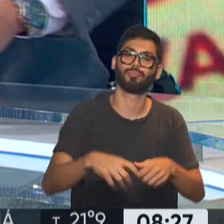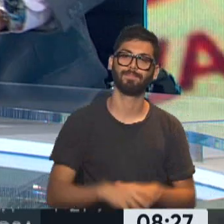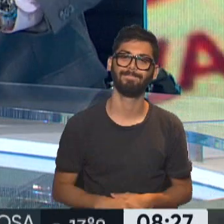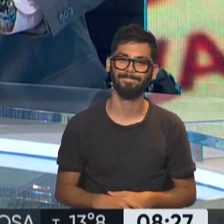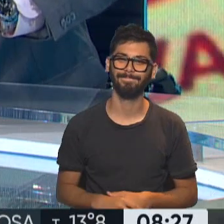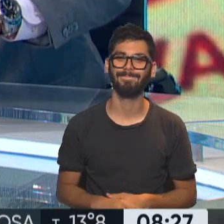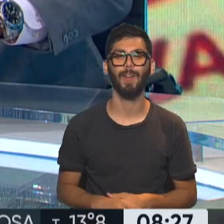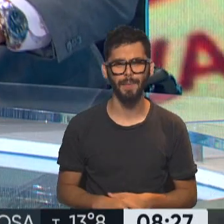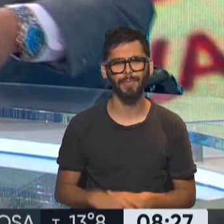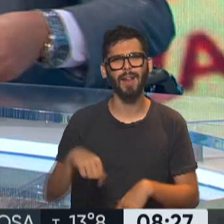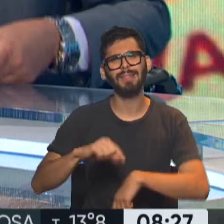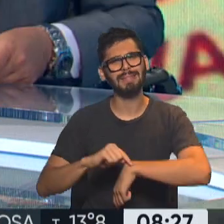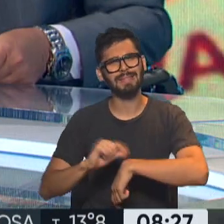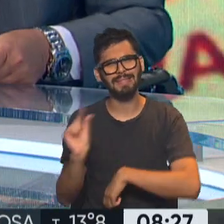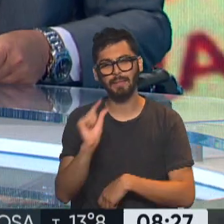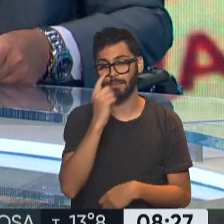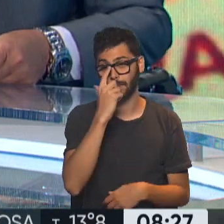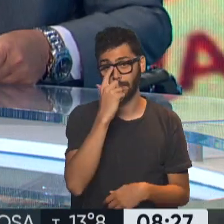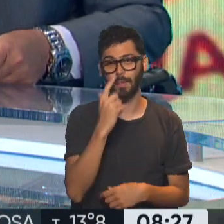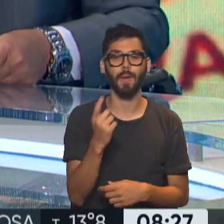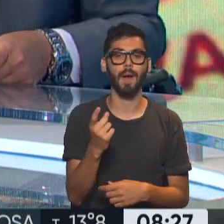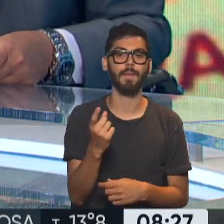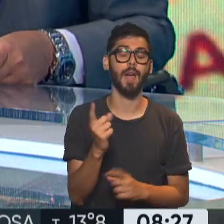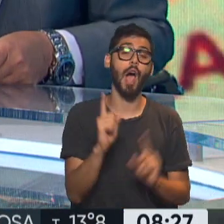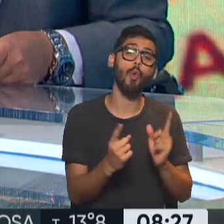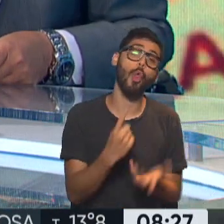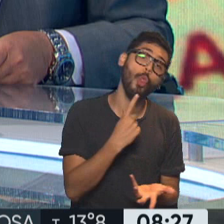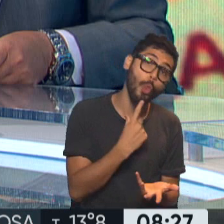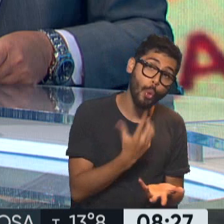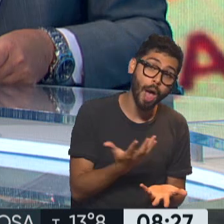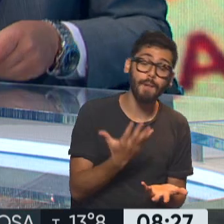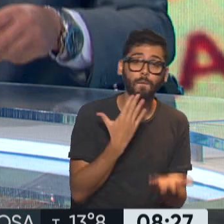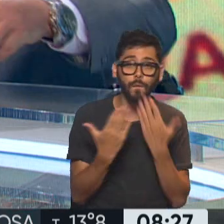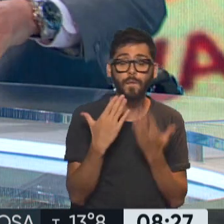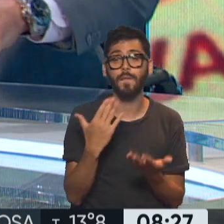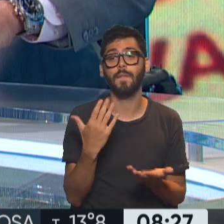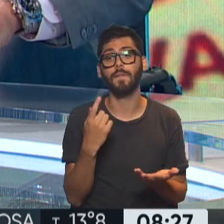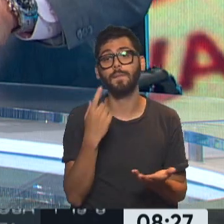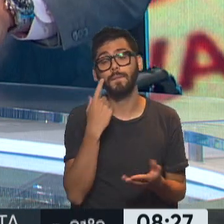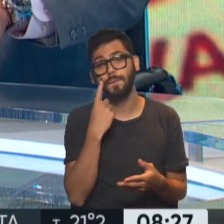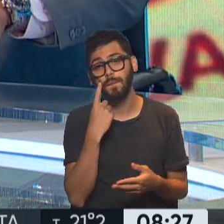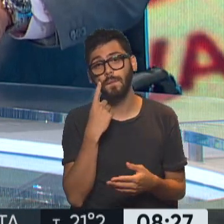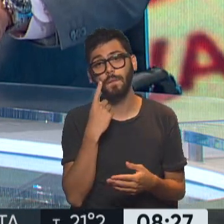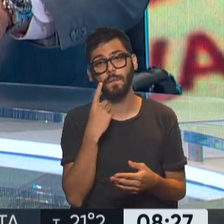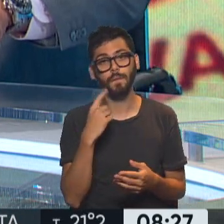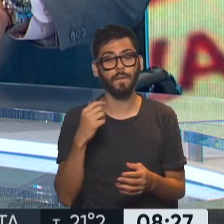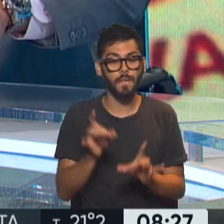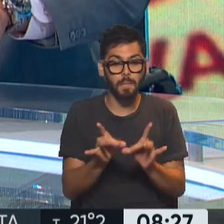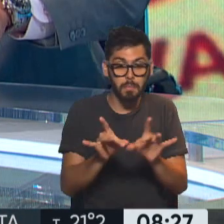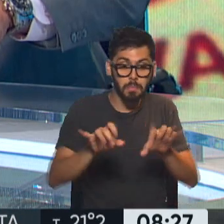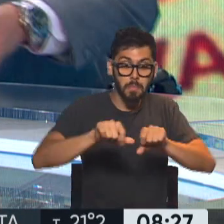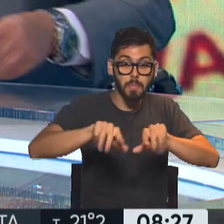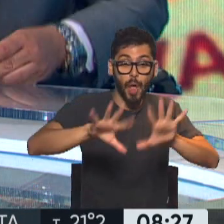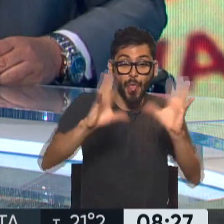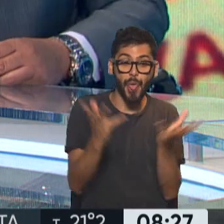Bien, vamos a tomarnos algunos minutitos para poder sacarnos algunas dudas, monitorear cuál es el momento actual de la pandemia en